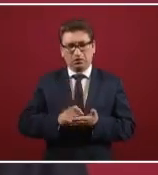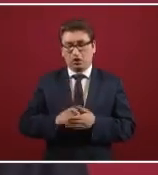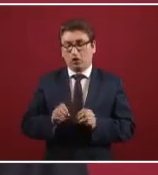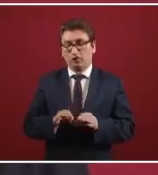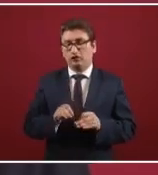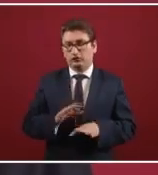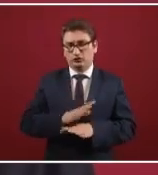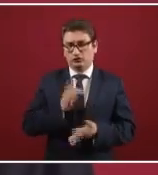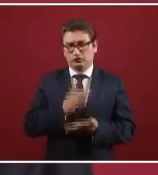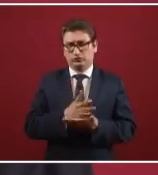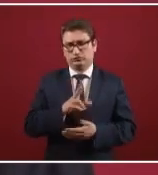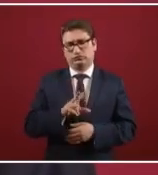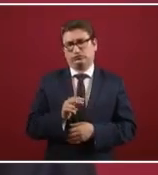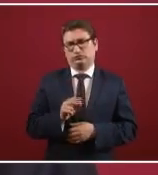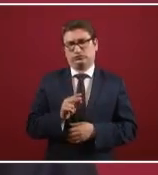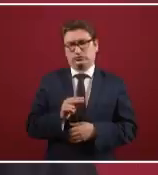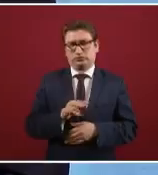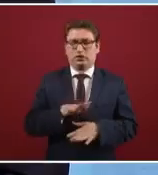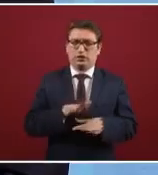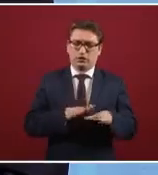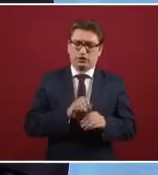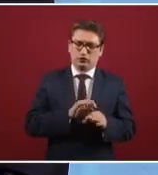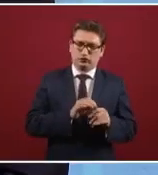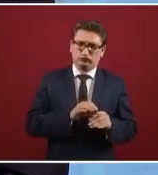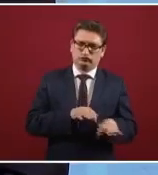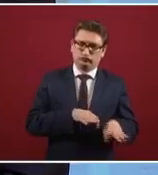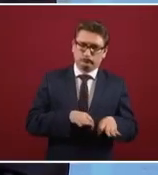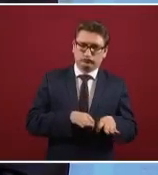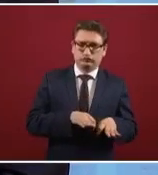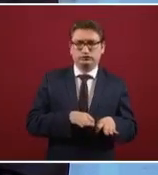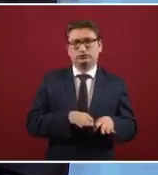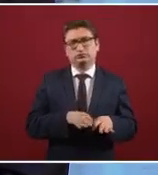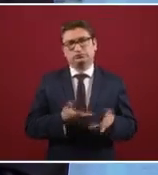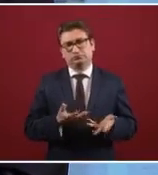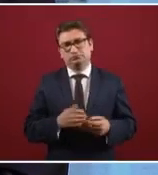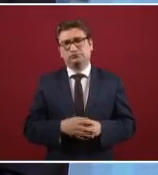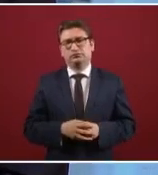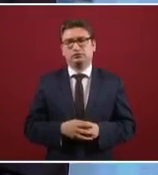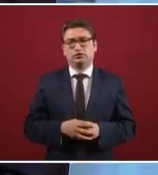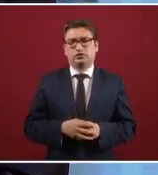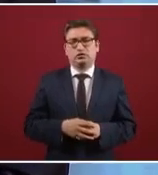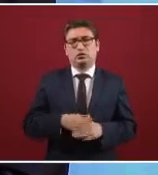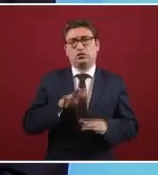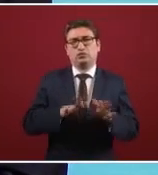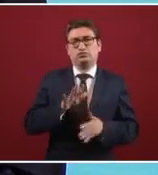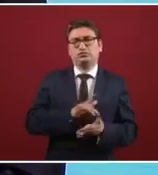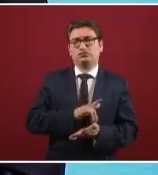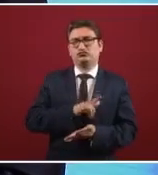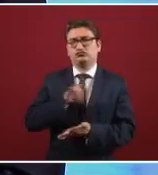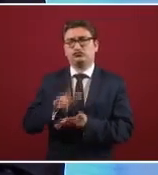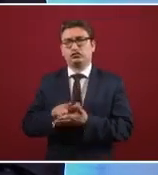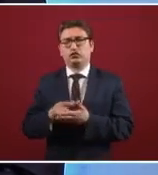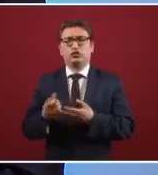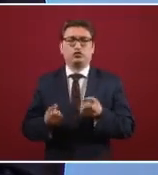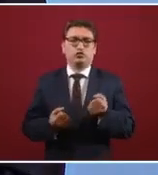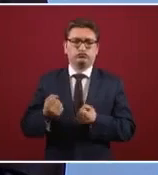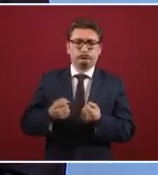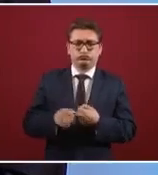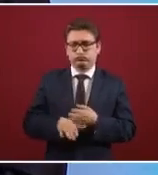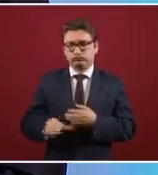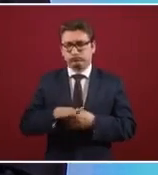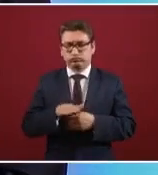oficina a veces sí en los vuelos o en la carretera